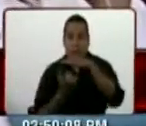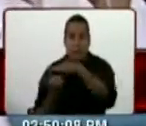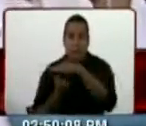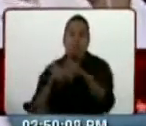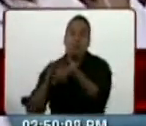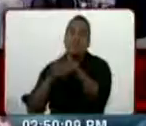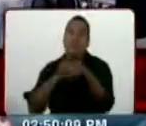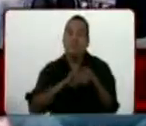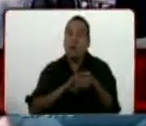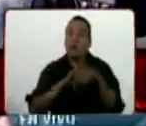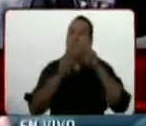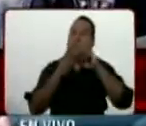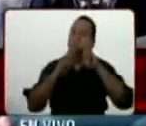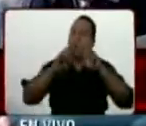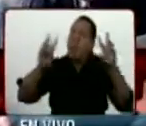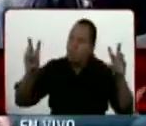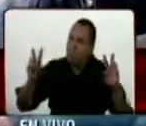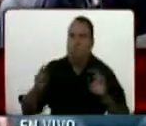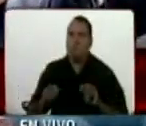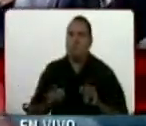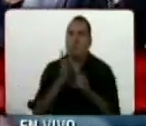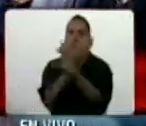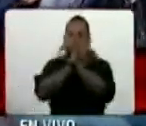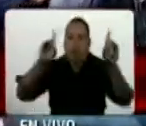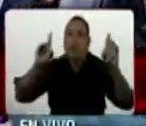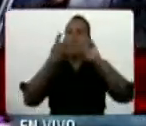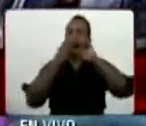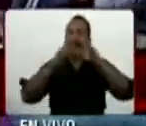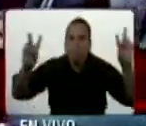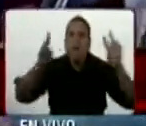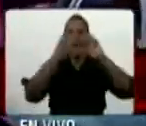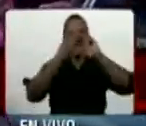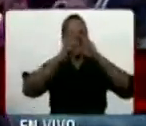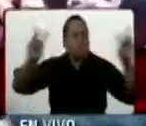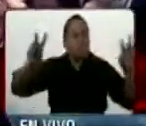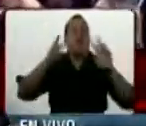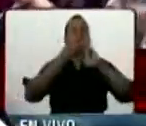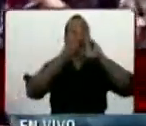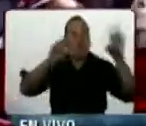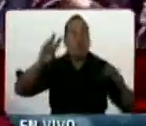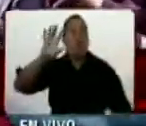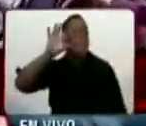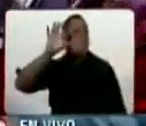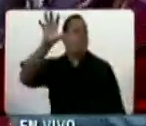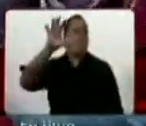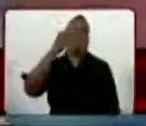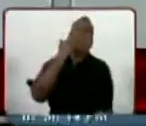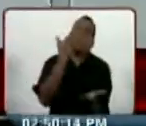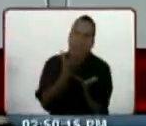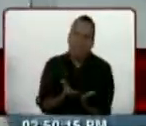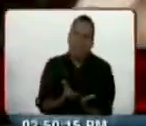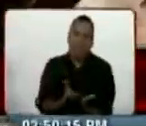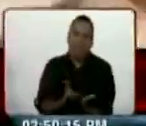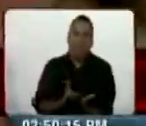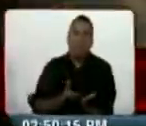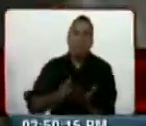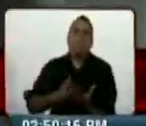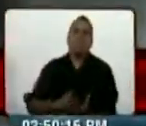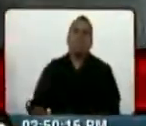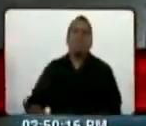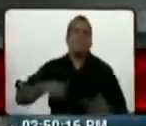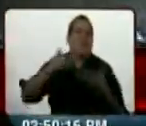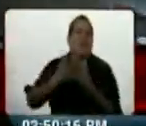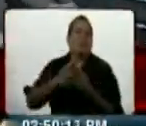paz. Democracia, paz, paz y patria. Muchas gracias. Hasta la victoria siempre, diríamos.